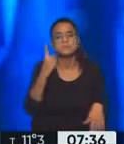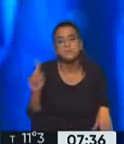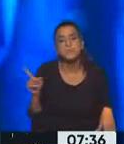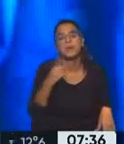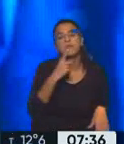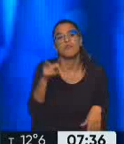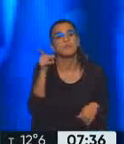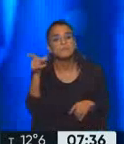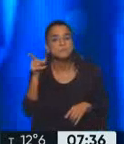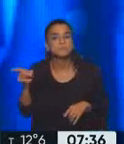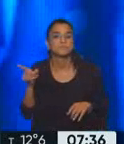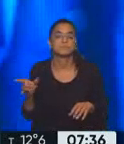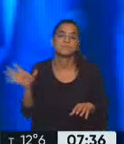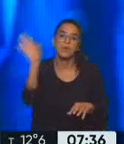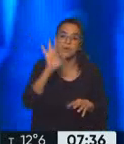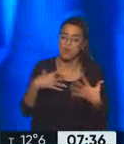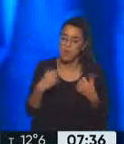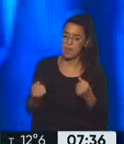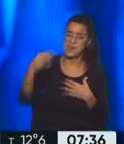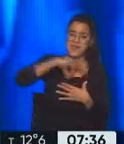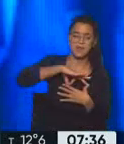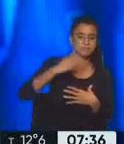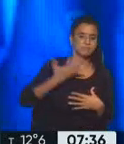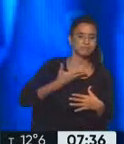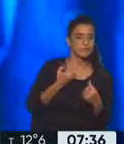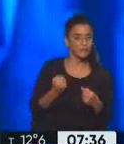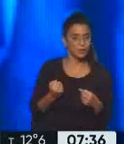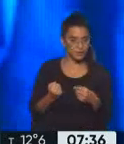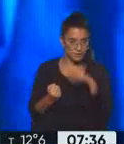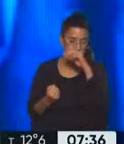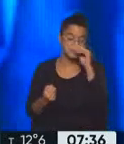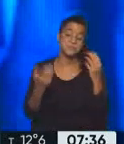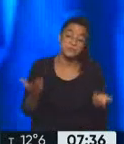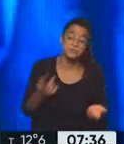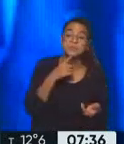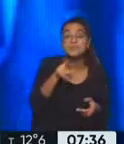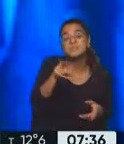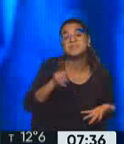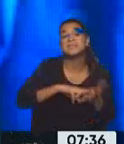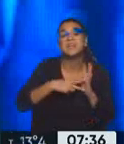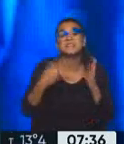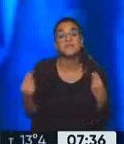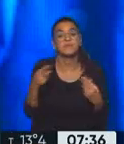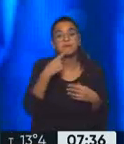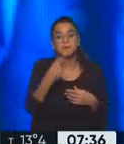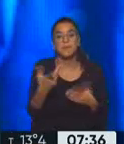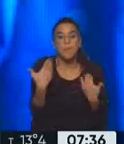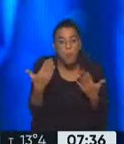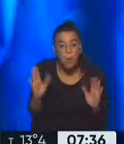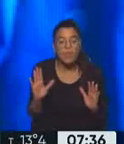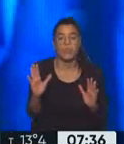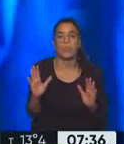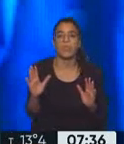maestro de la evasión inmune entonces esto de alguna manera lo que significa es que tiene esta capacidad